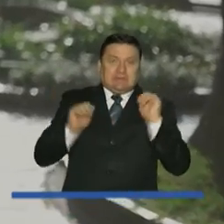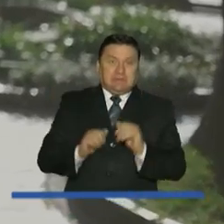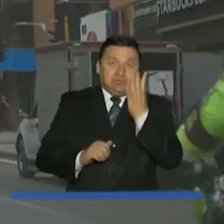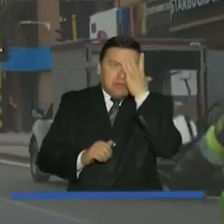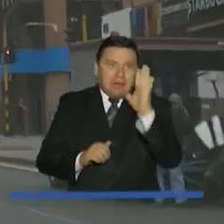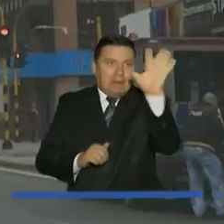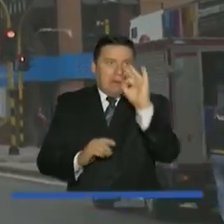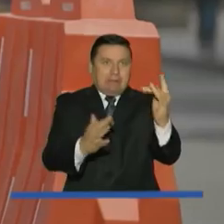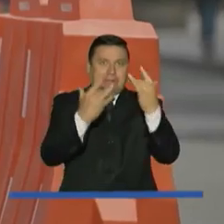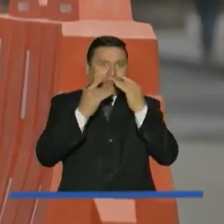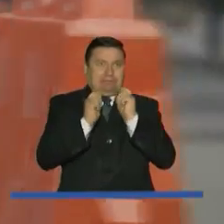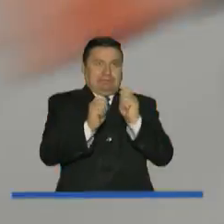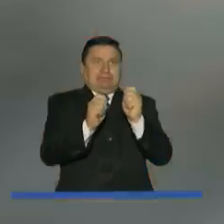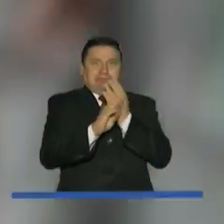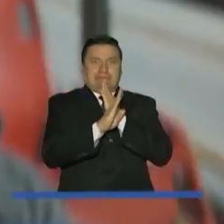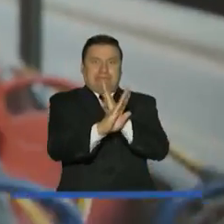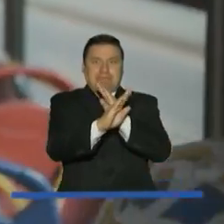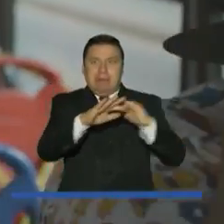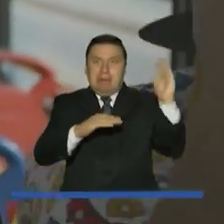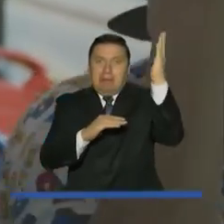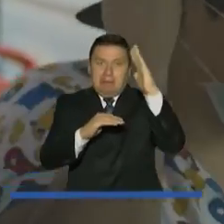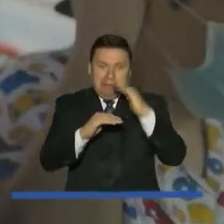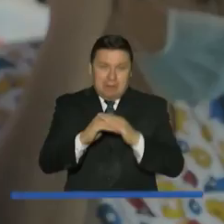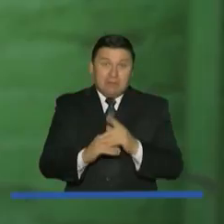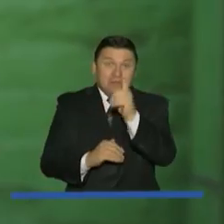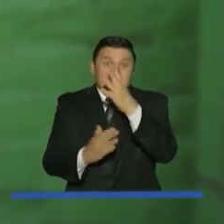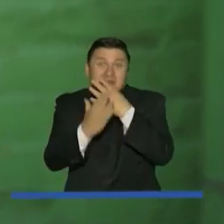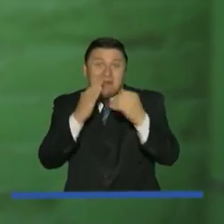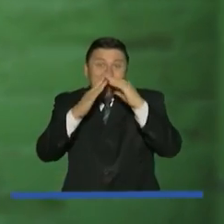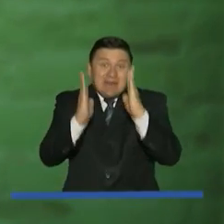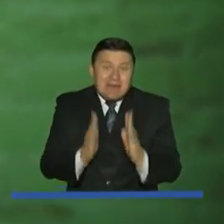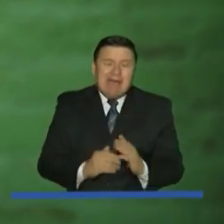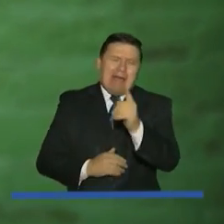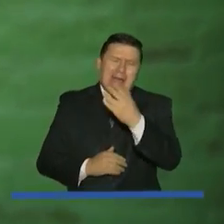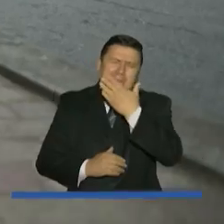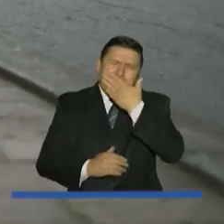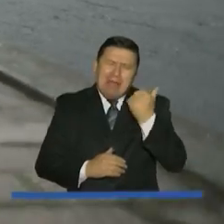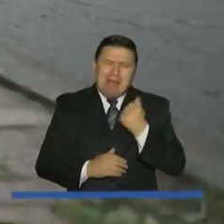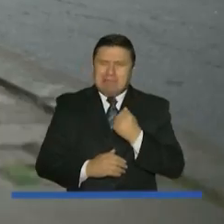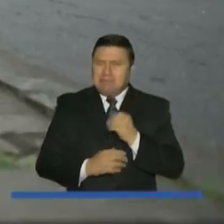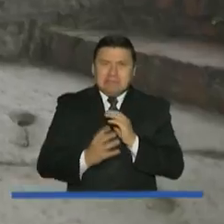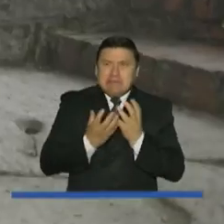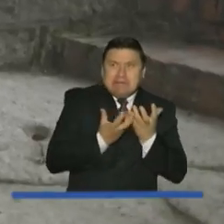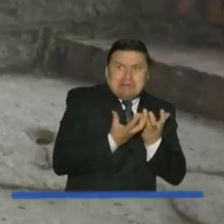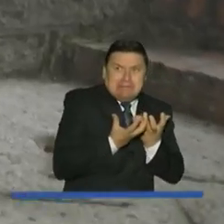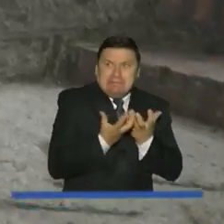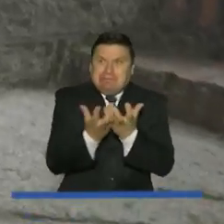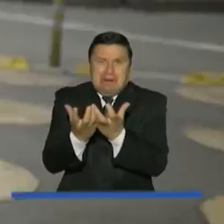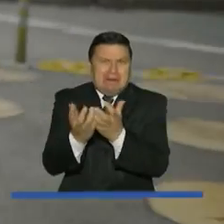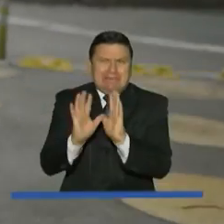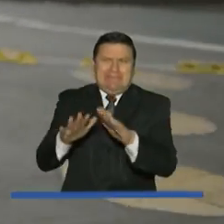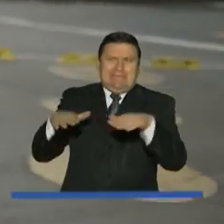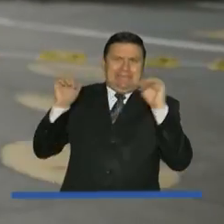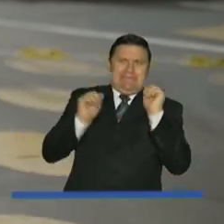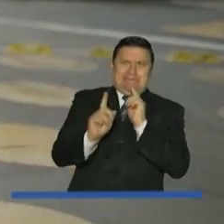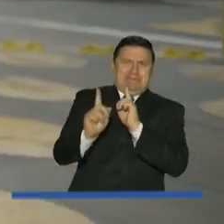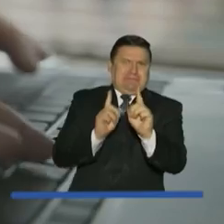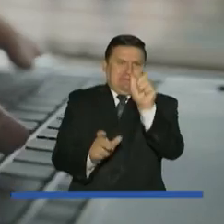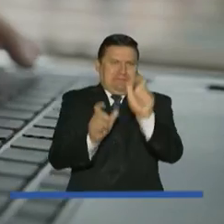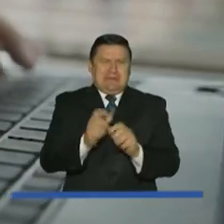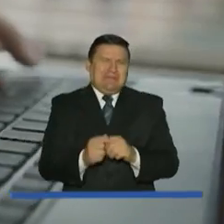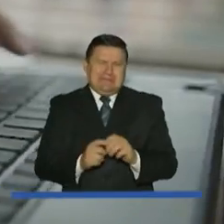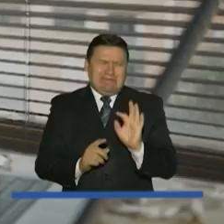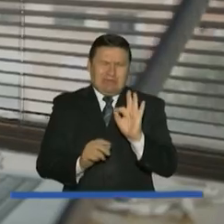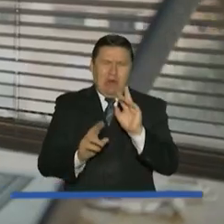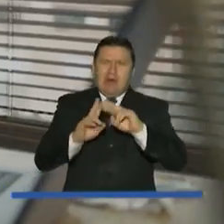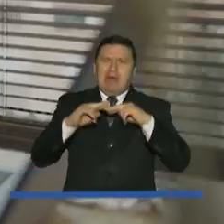al virus y desaceleramos su propagación. Si debes salir de tu casa, procura no permanecer en lugares que agrupen un gran número de personas.